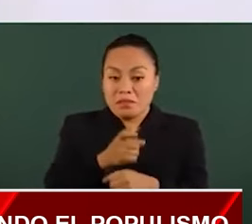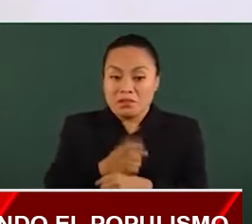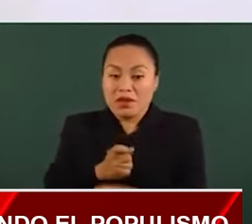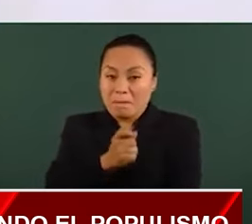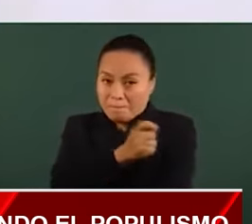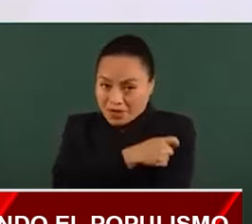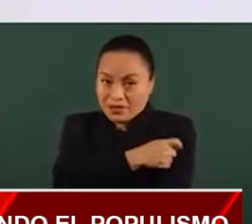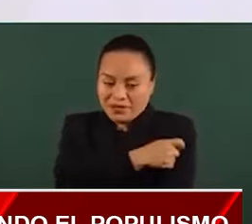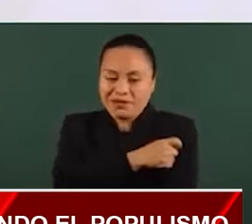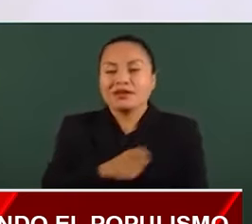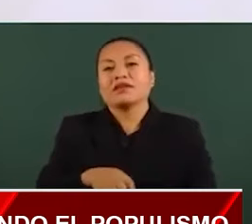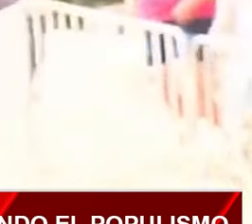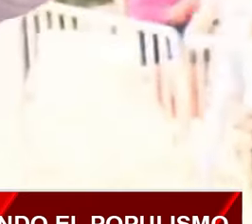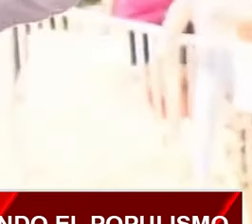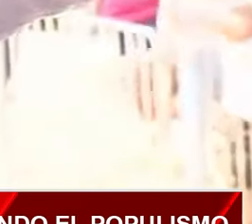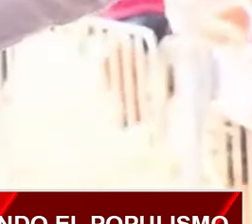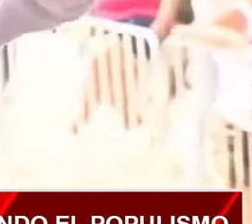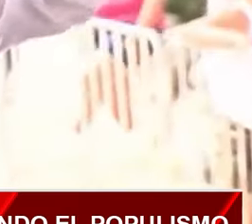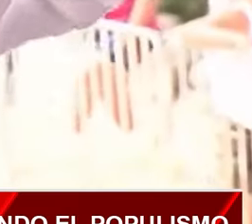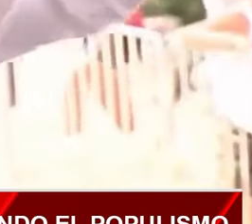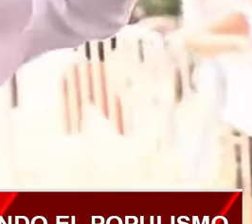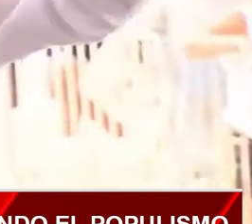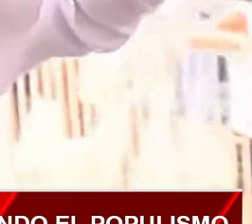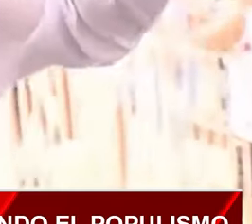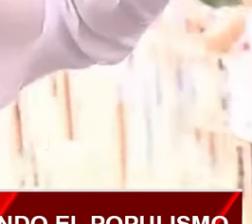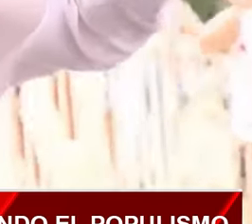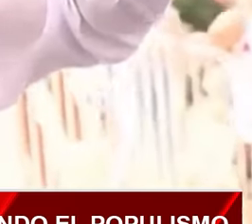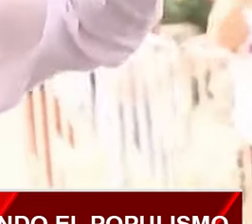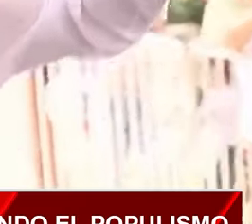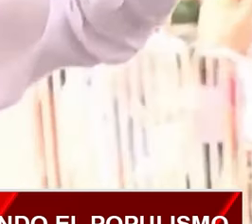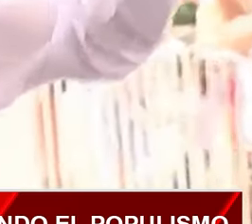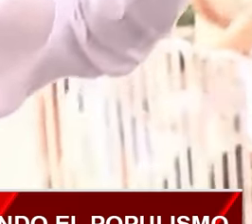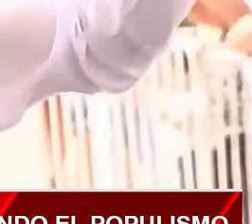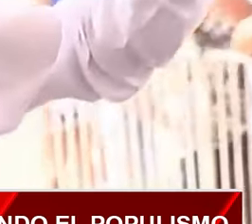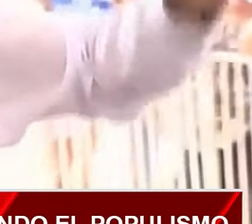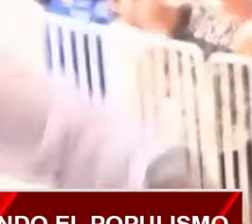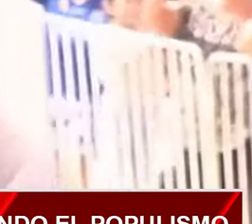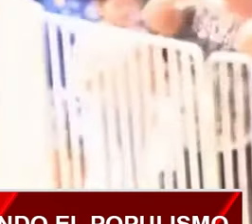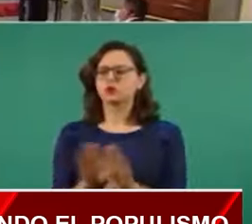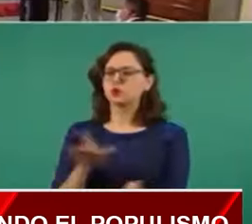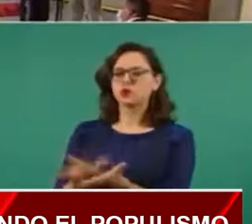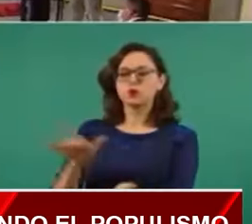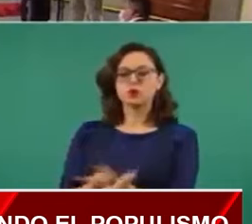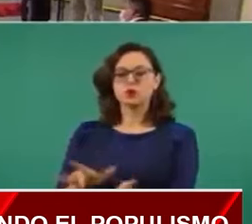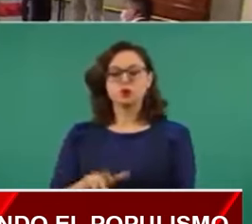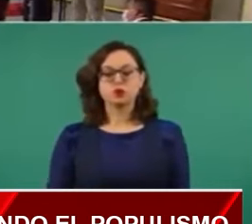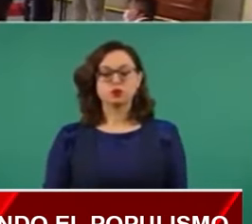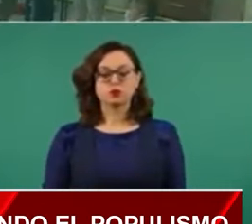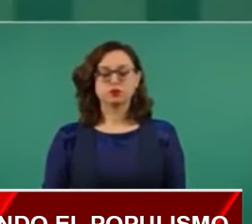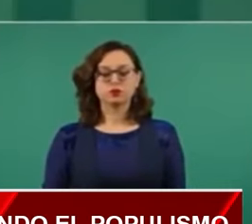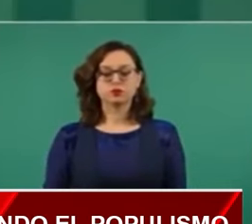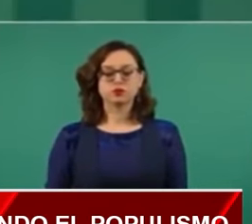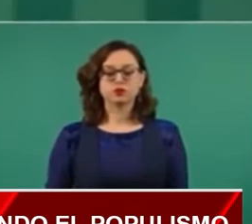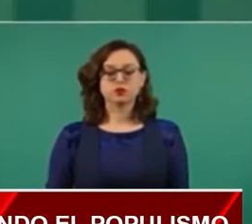no ha invitado al rey Felipe VI a su toma de posesión por no responder a una misiva de 2019 del exdirigente mexicano